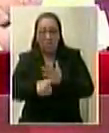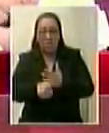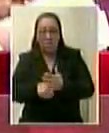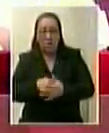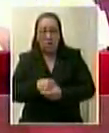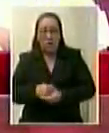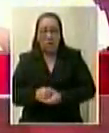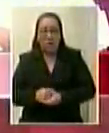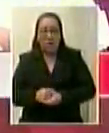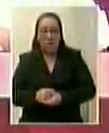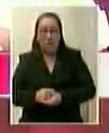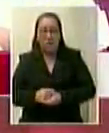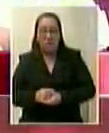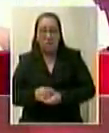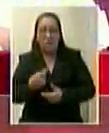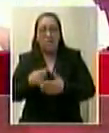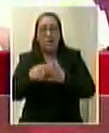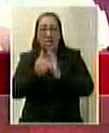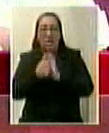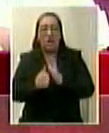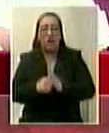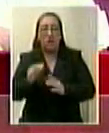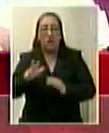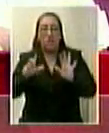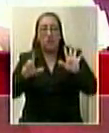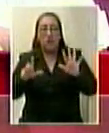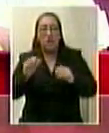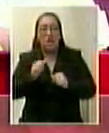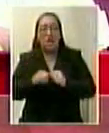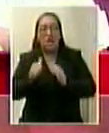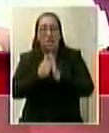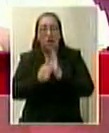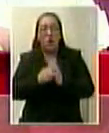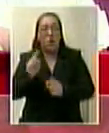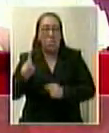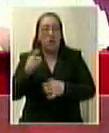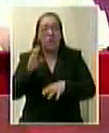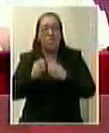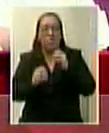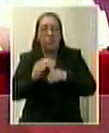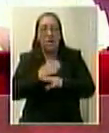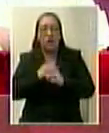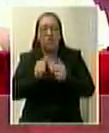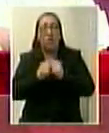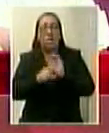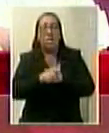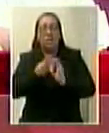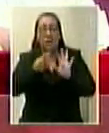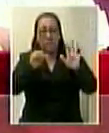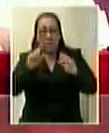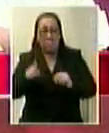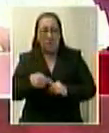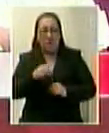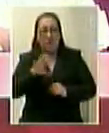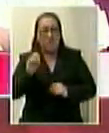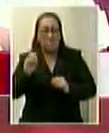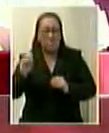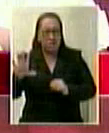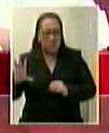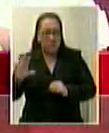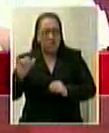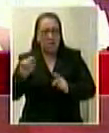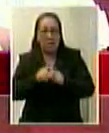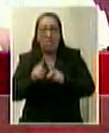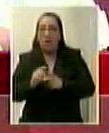que este artículo 37, numeral 1, había sido modificado por la ley número 26.505 y a su